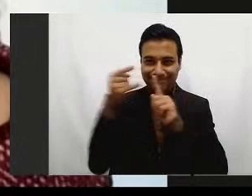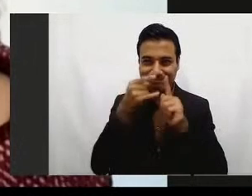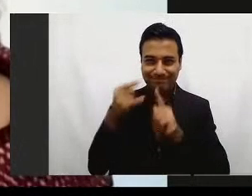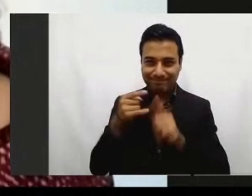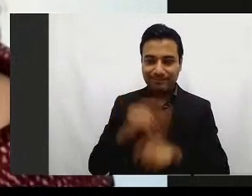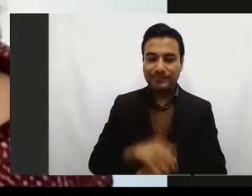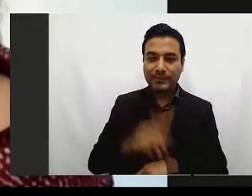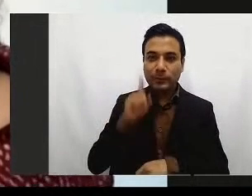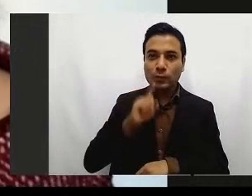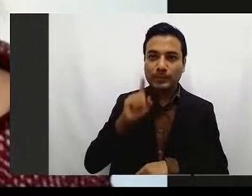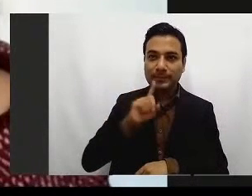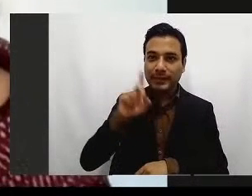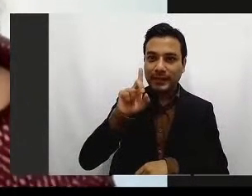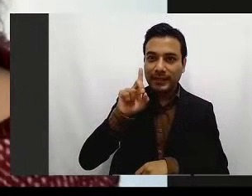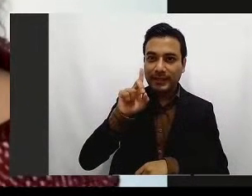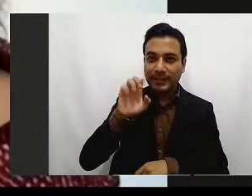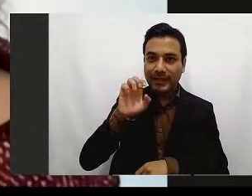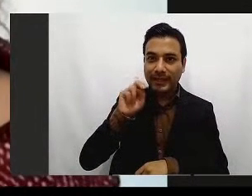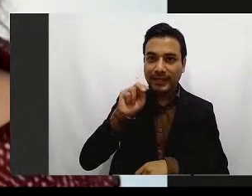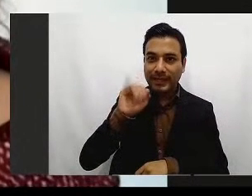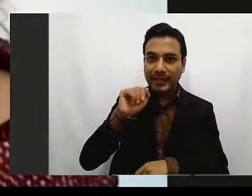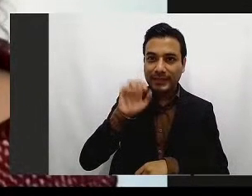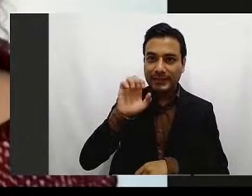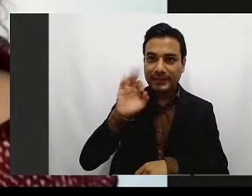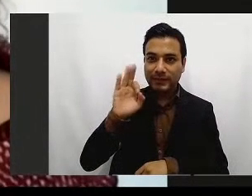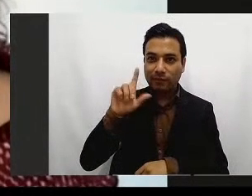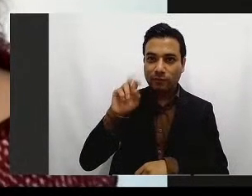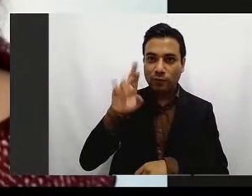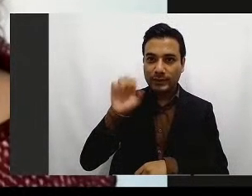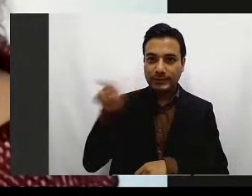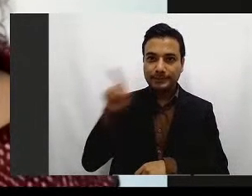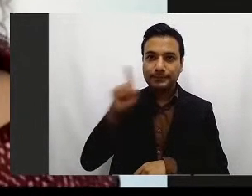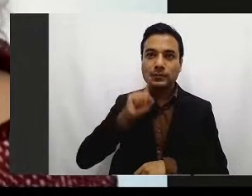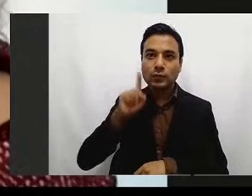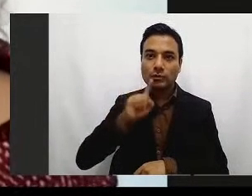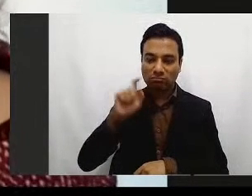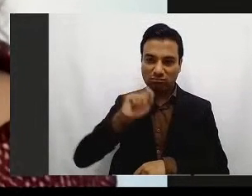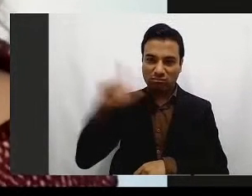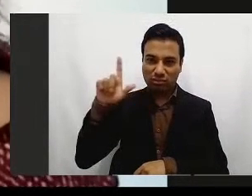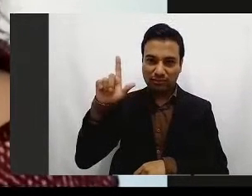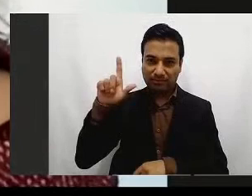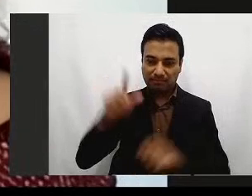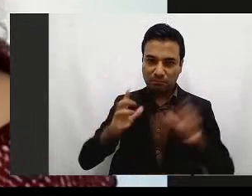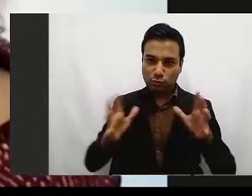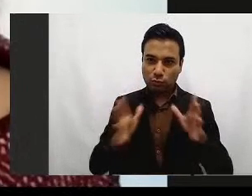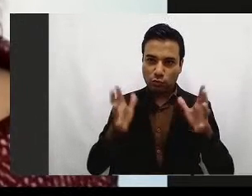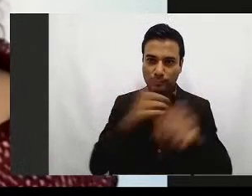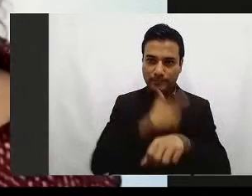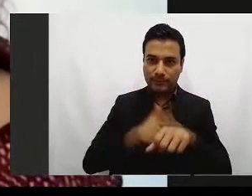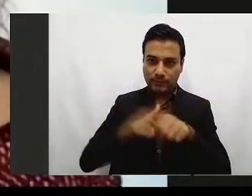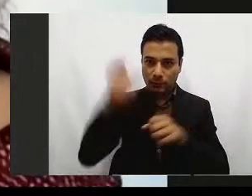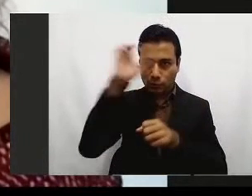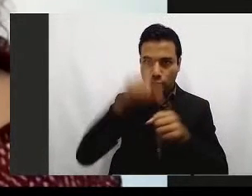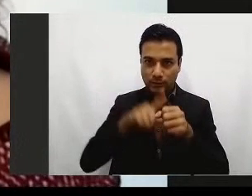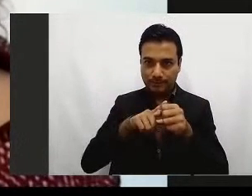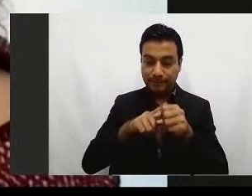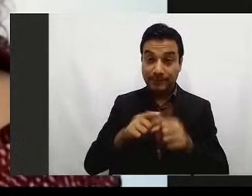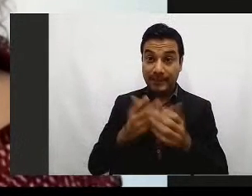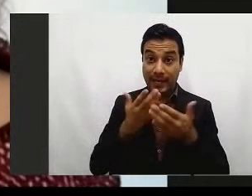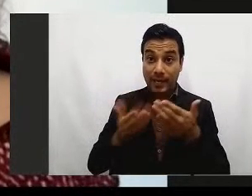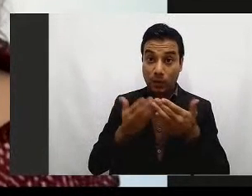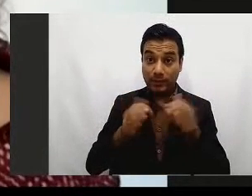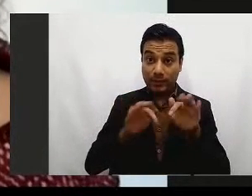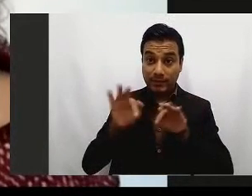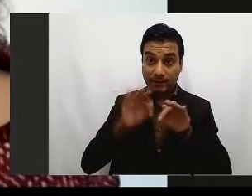Denise Flores, que nos acompaña y quien a lo largo de su carrera profesional se ha especializado en la promoción y la gestión cultural. Ella actualmente trabaja en